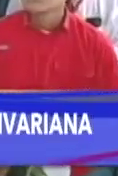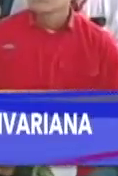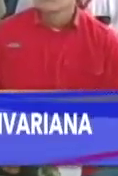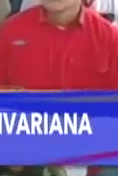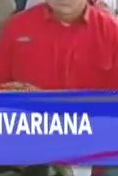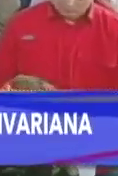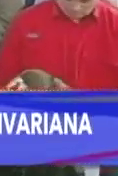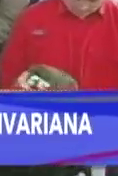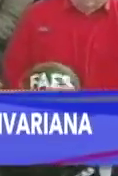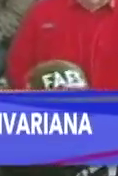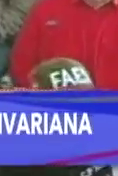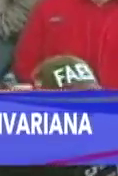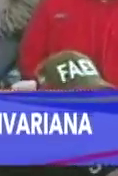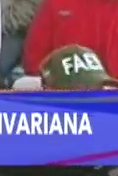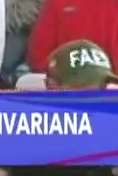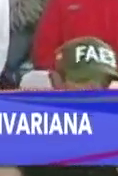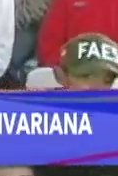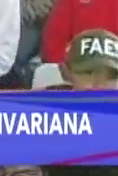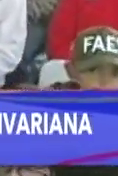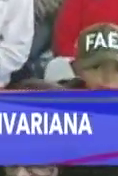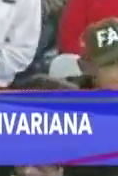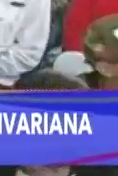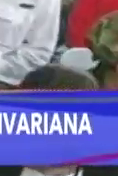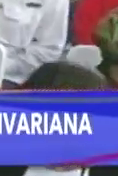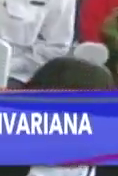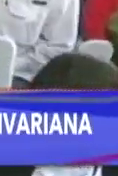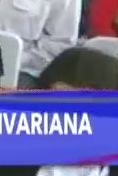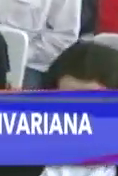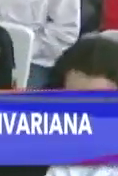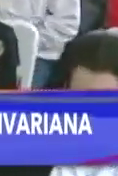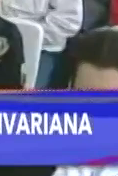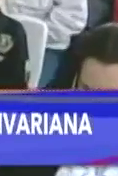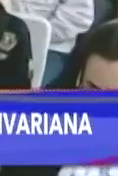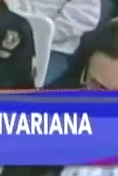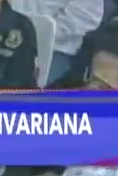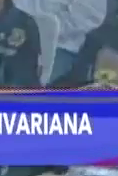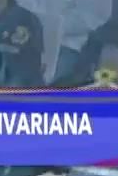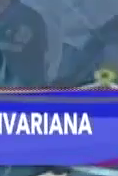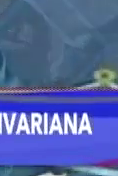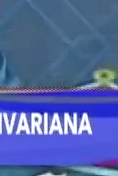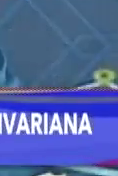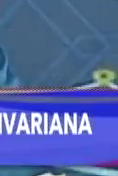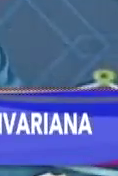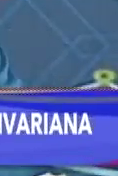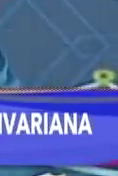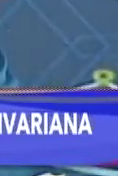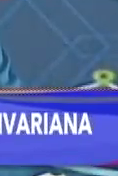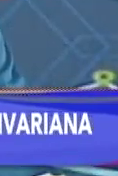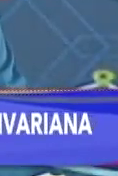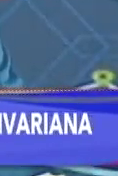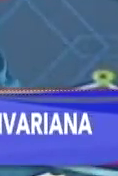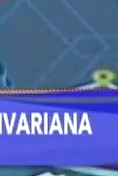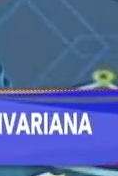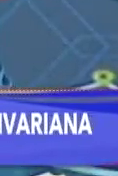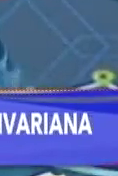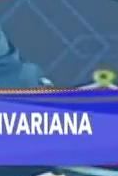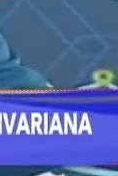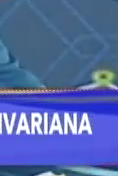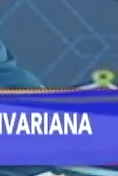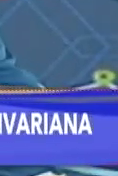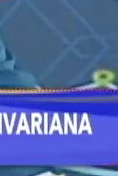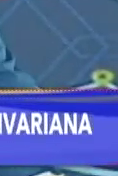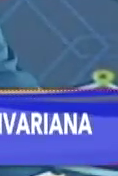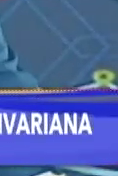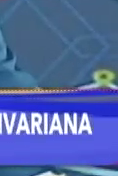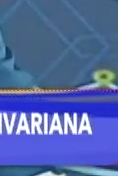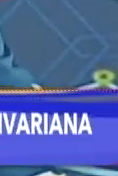nuevamente a todos, a todas. Estamos en cadena nacional de radio y televisión comunicados con toda la patria venezolana en este acto